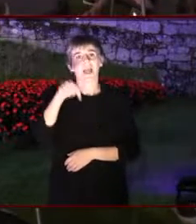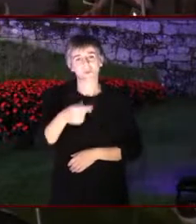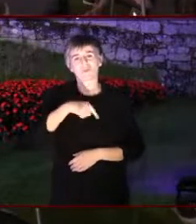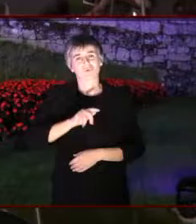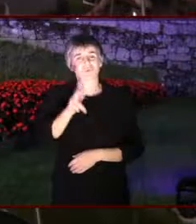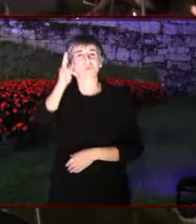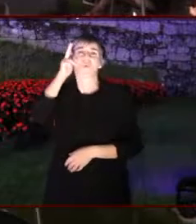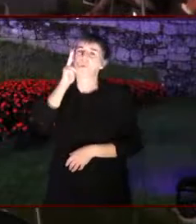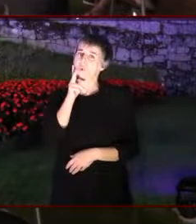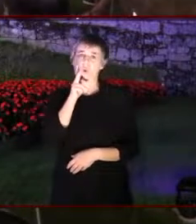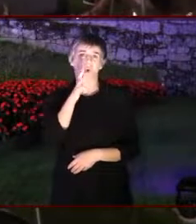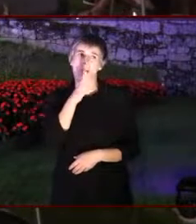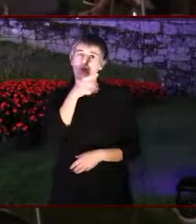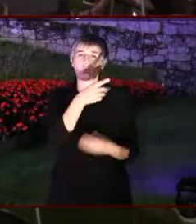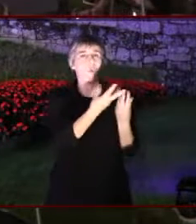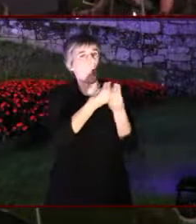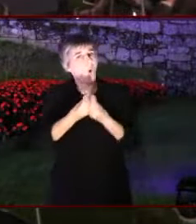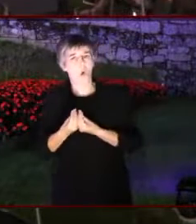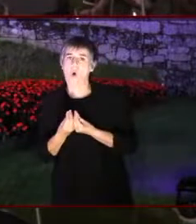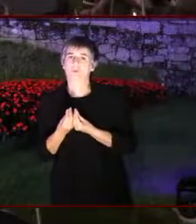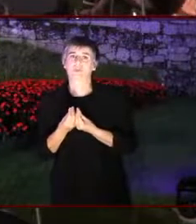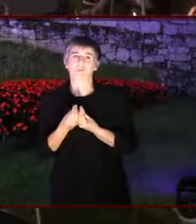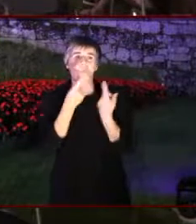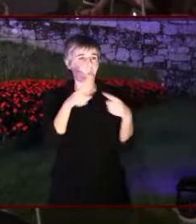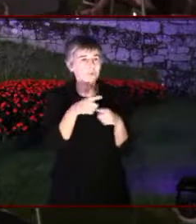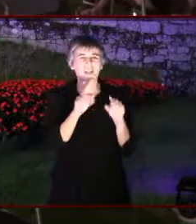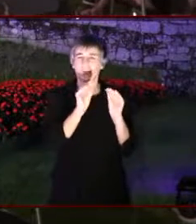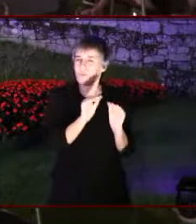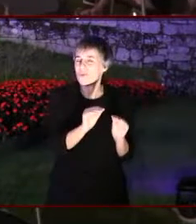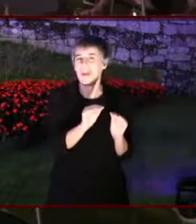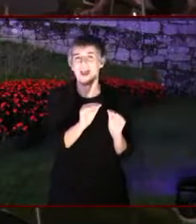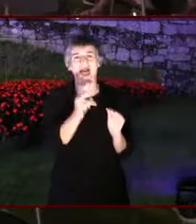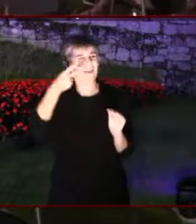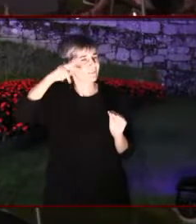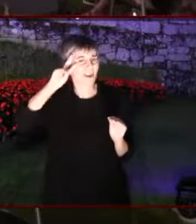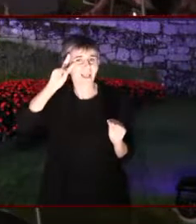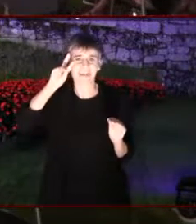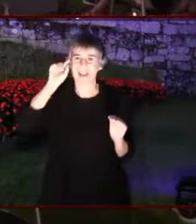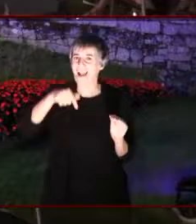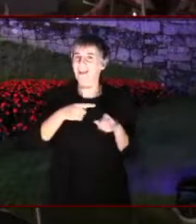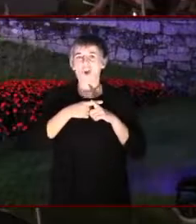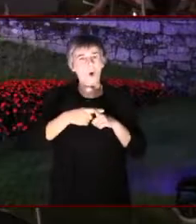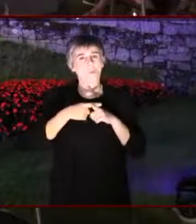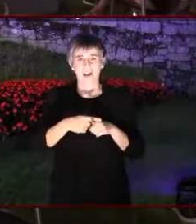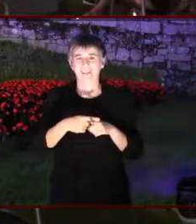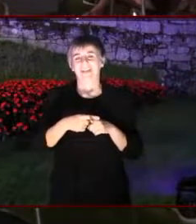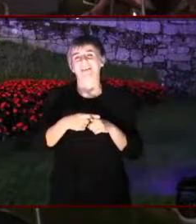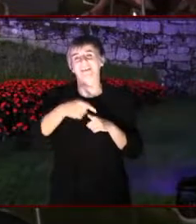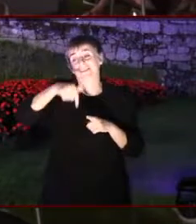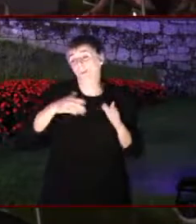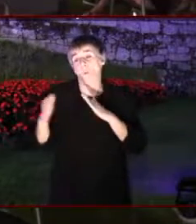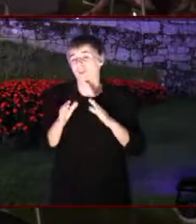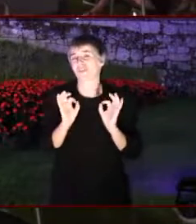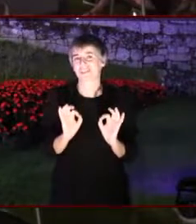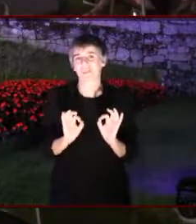poder contar contigo, coa túa música, a túa experiencia e compartir pois este ratiño tan